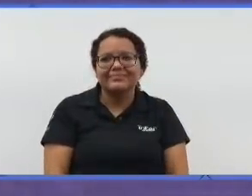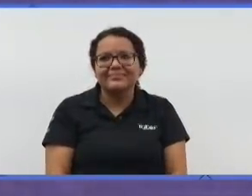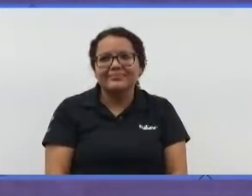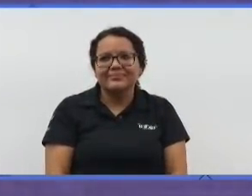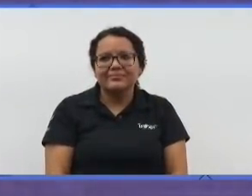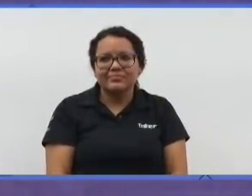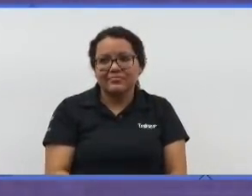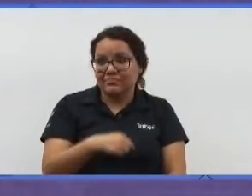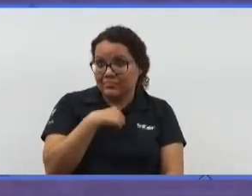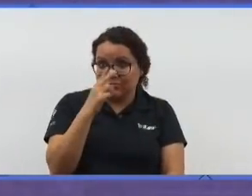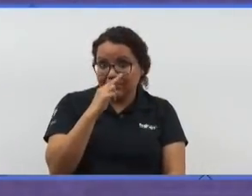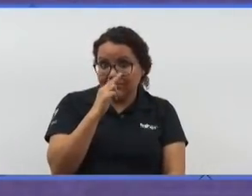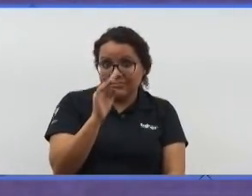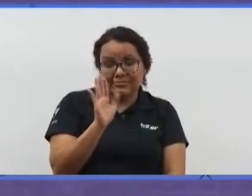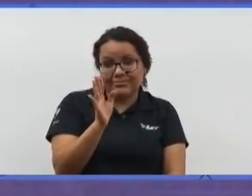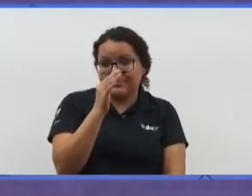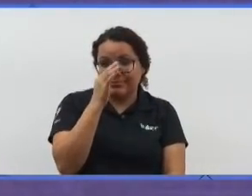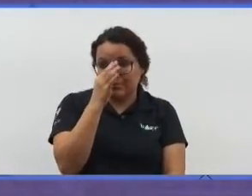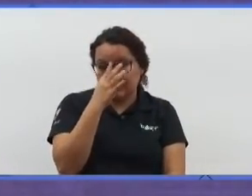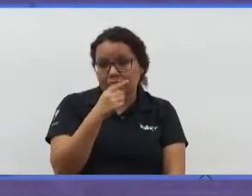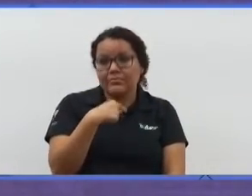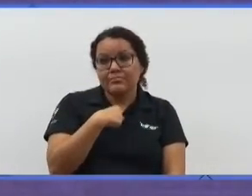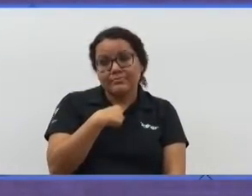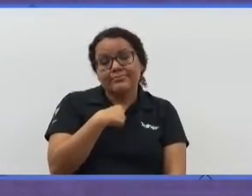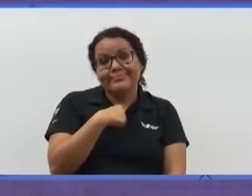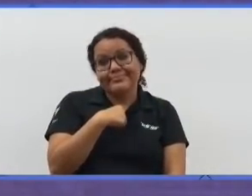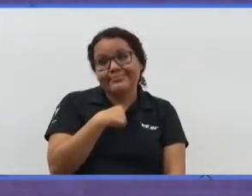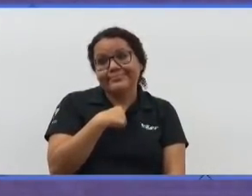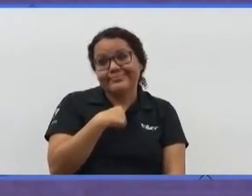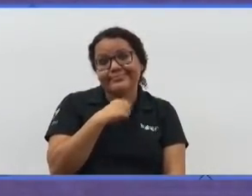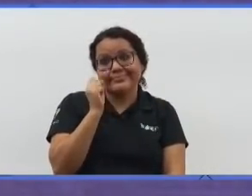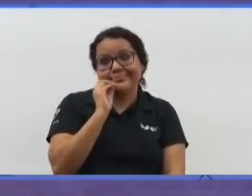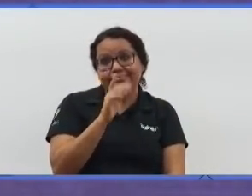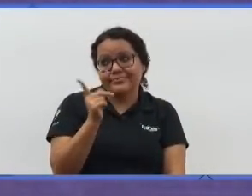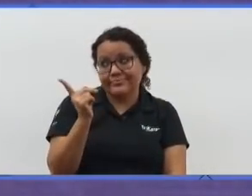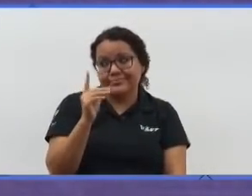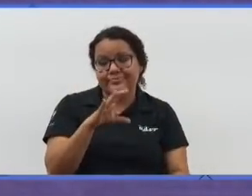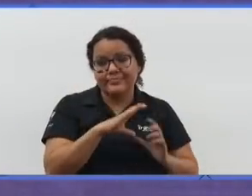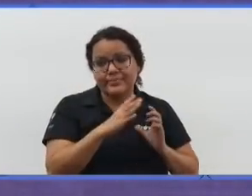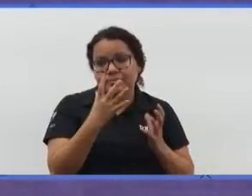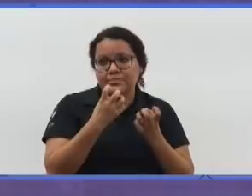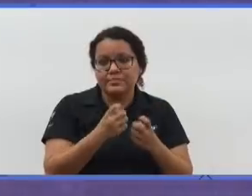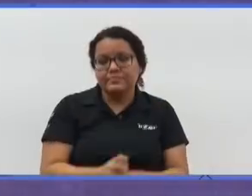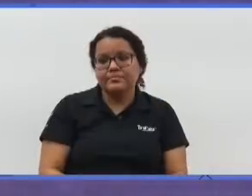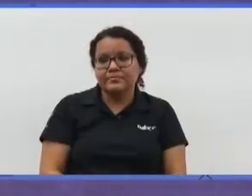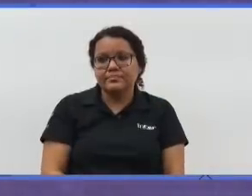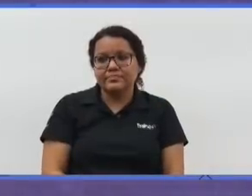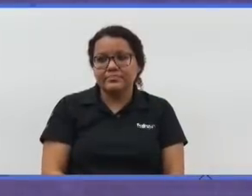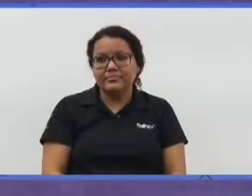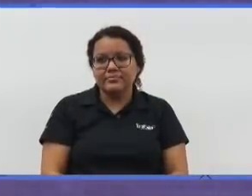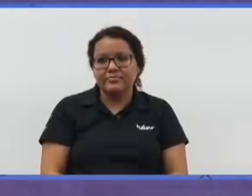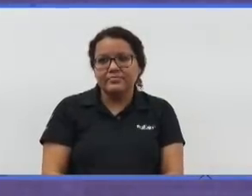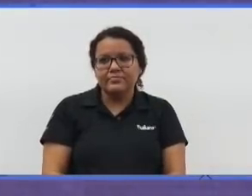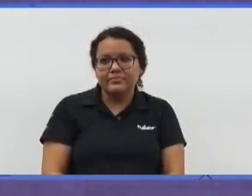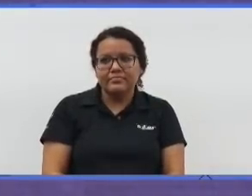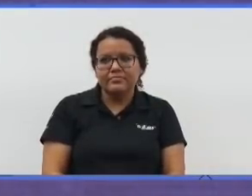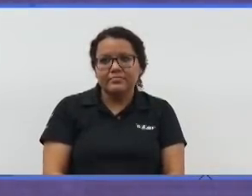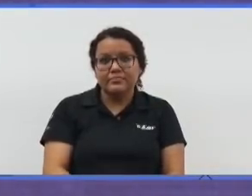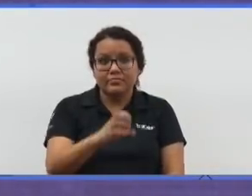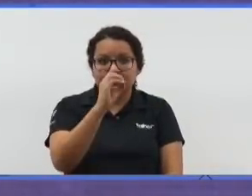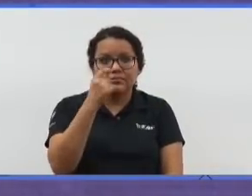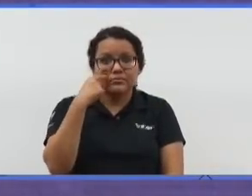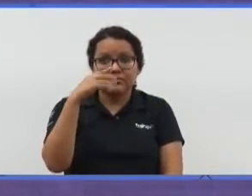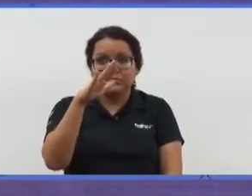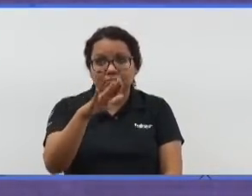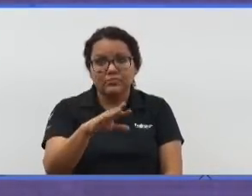no estoy bromeando solo estoy interpretando el anhelo del corazón es como que me diga pastor me gustaría ir